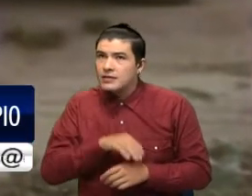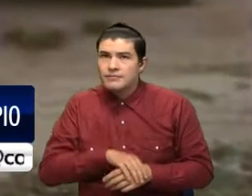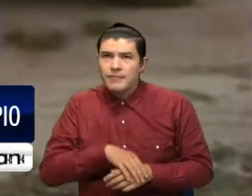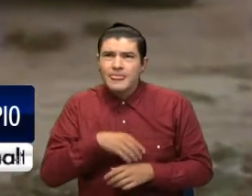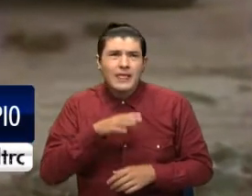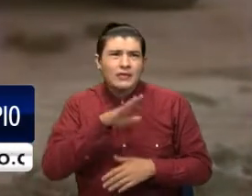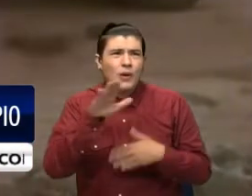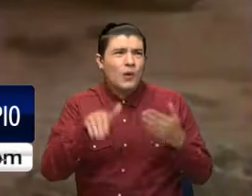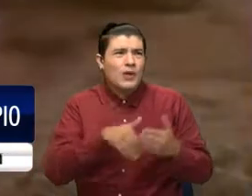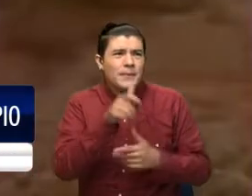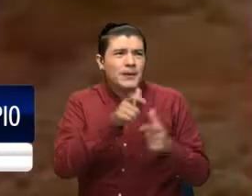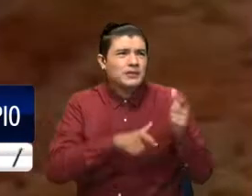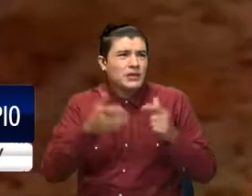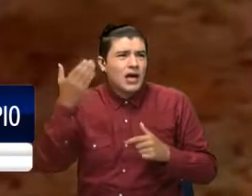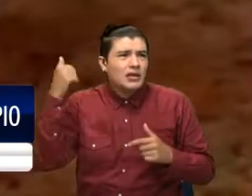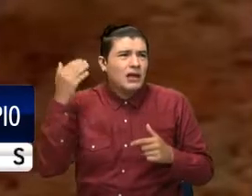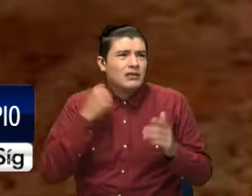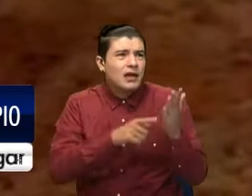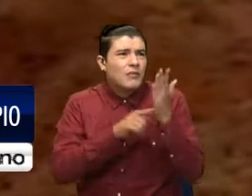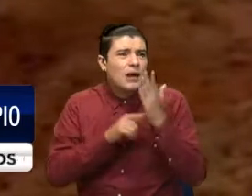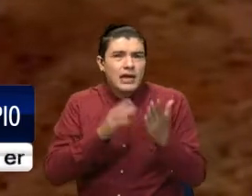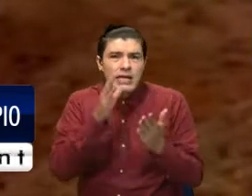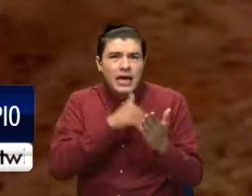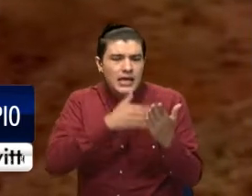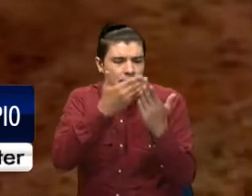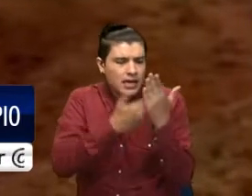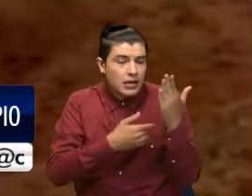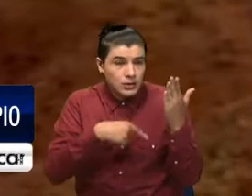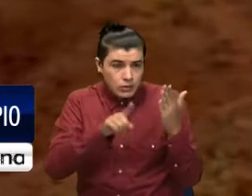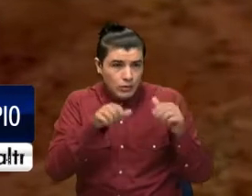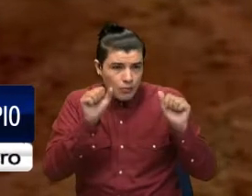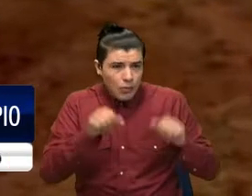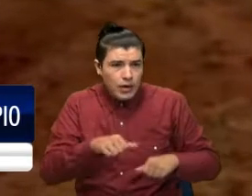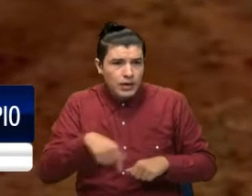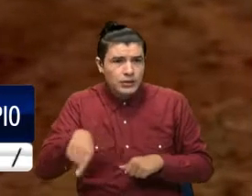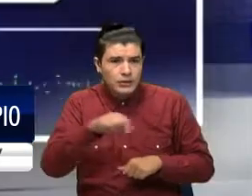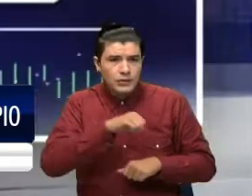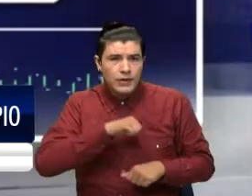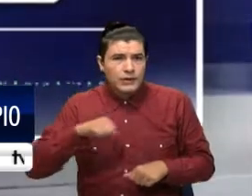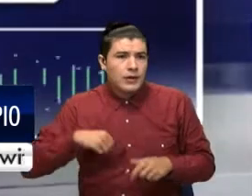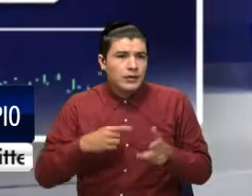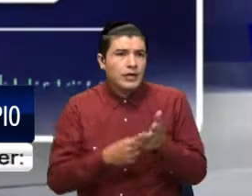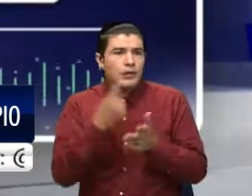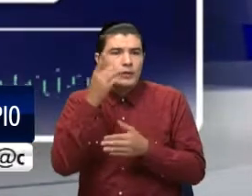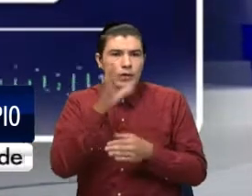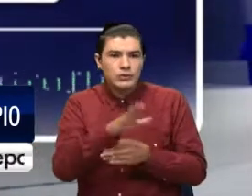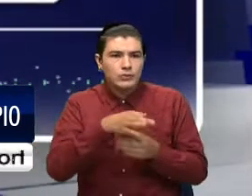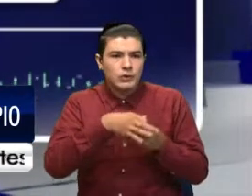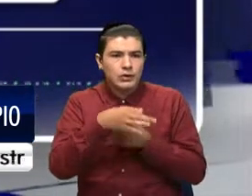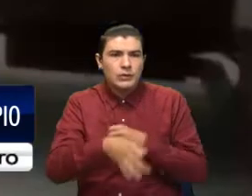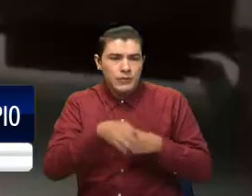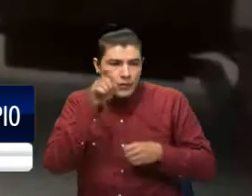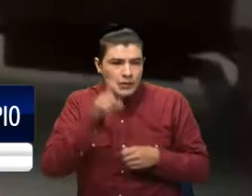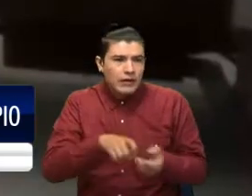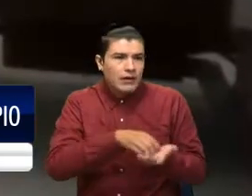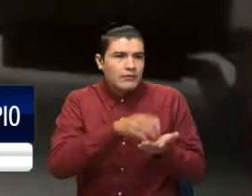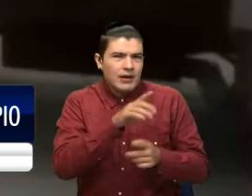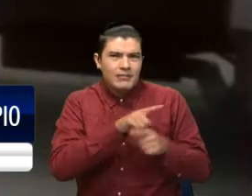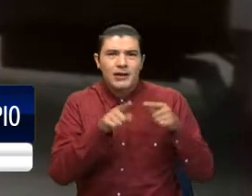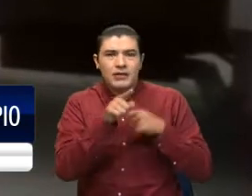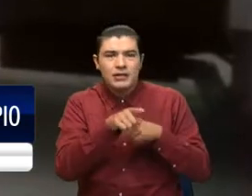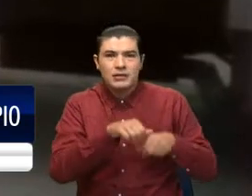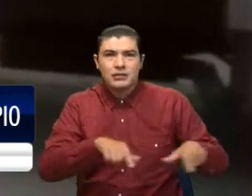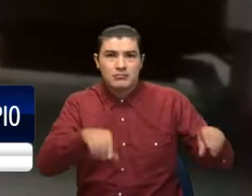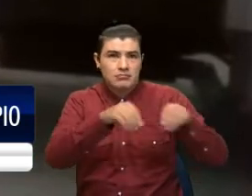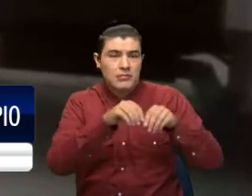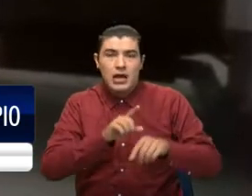dueños y todos los 9 que han presentado, nadie tiene papeles. Si eso fuera privado, automáticamente el municipio tiene la obligación de retirarlos. Sin embargo, el